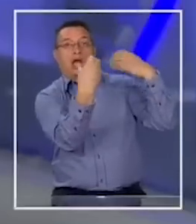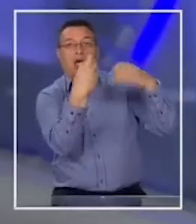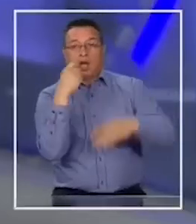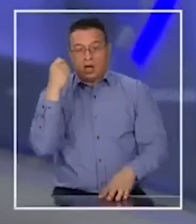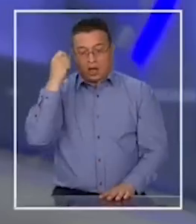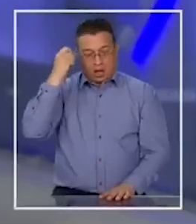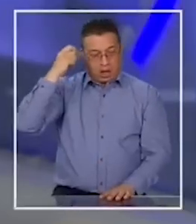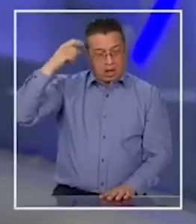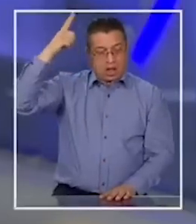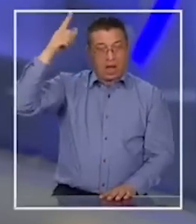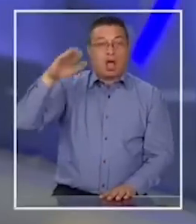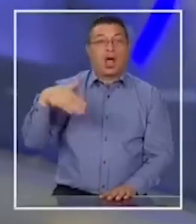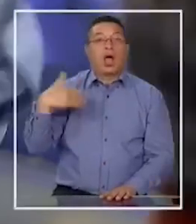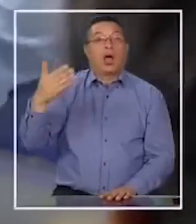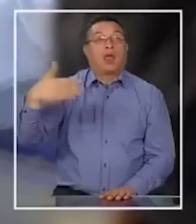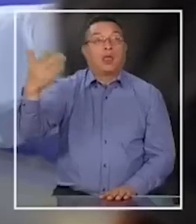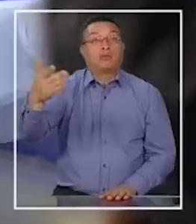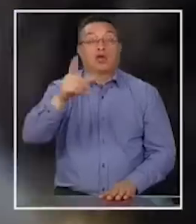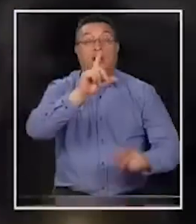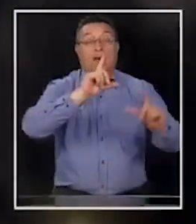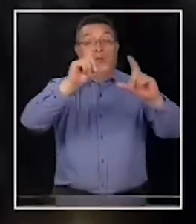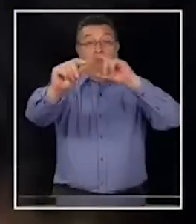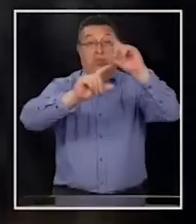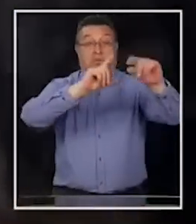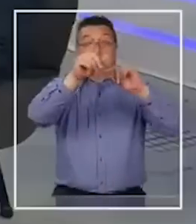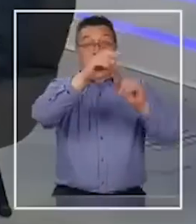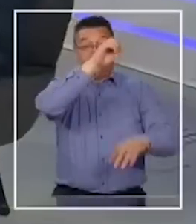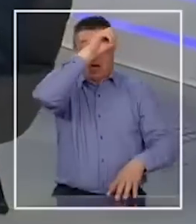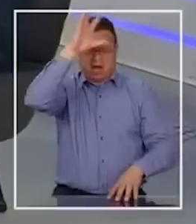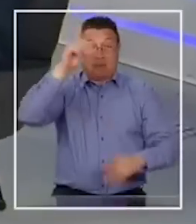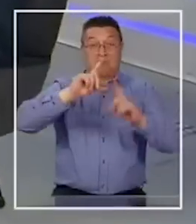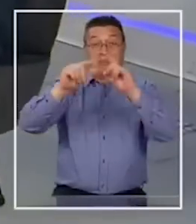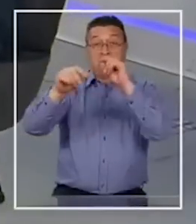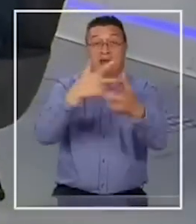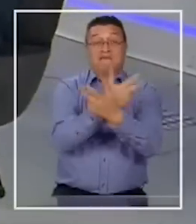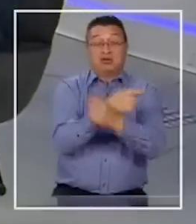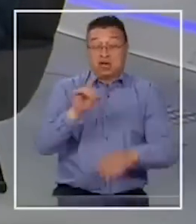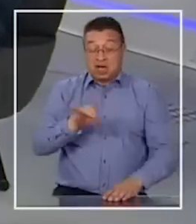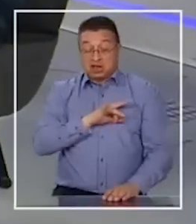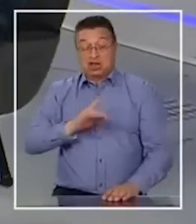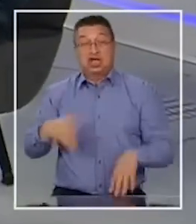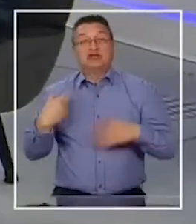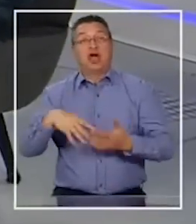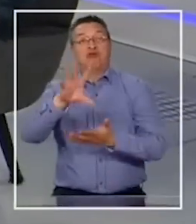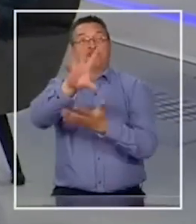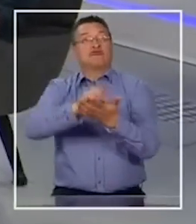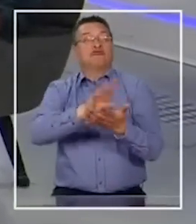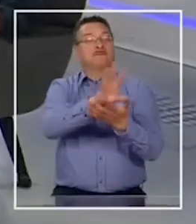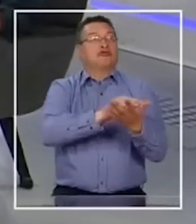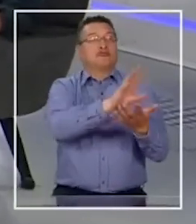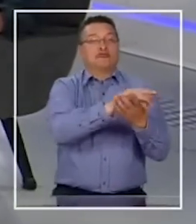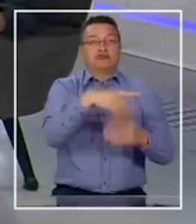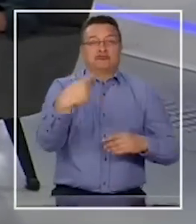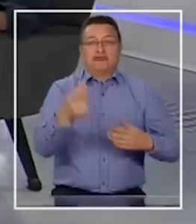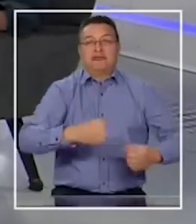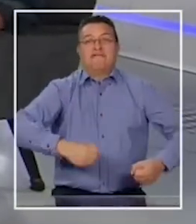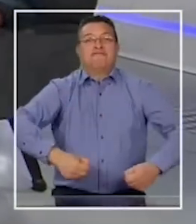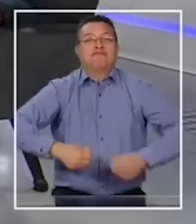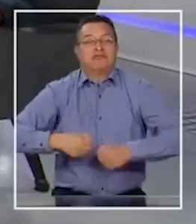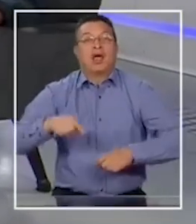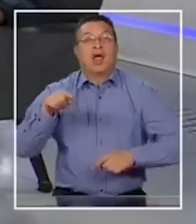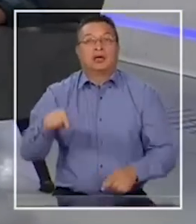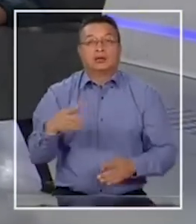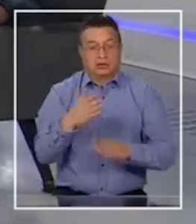el día de mañana puedas puede darse que se vayan estos estos extranjeros y vamos a tener los chilenos con las mismas prácticas de las bandas venezolanas y colombianas y